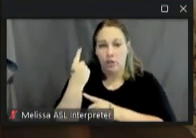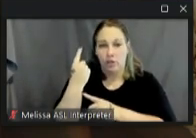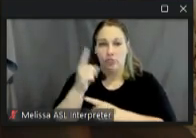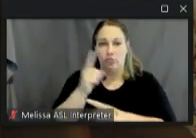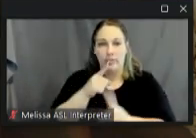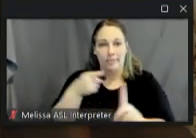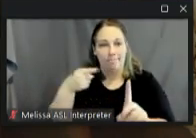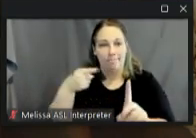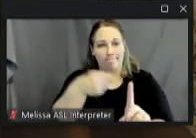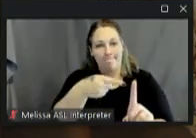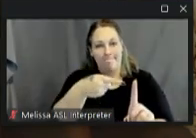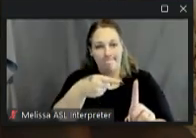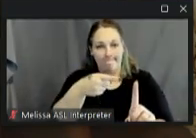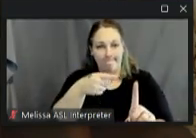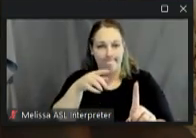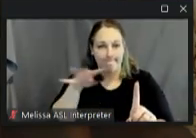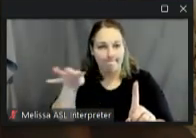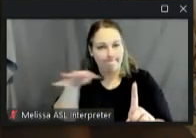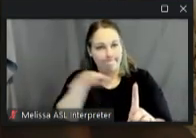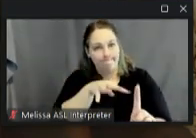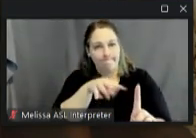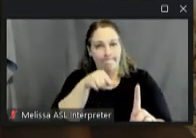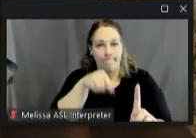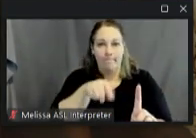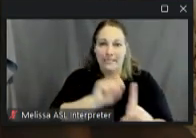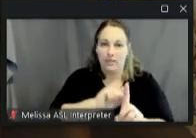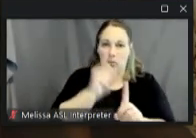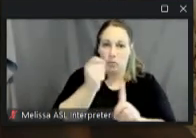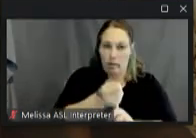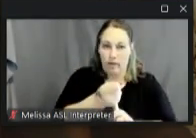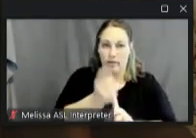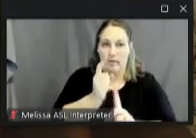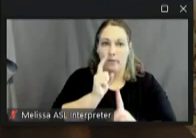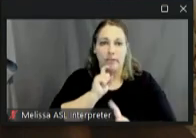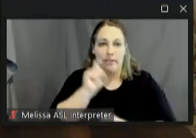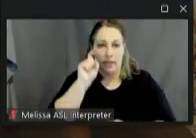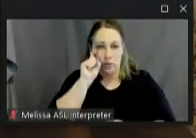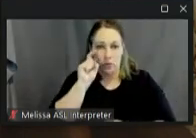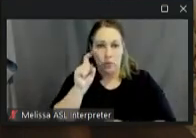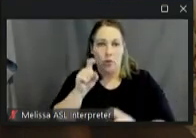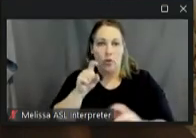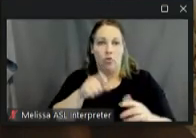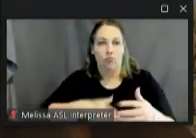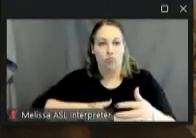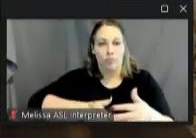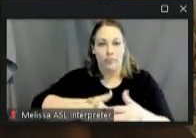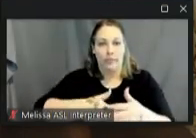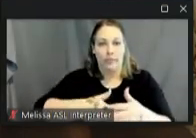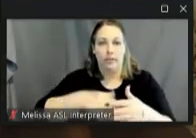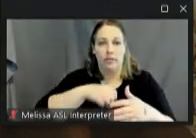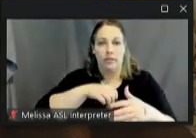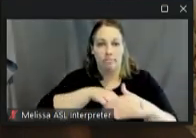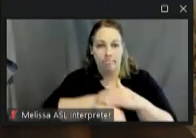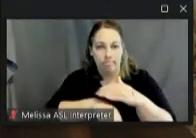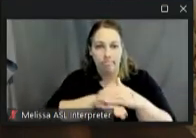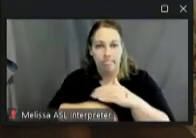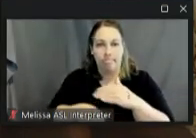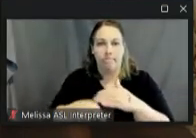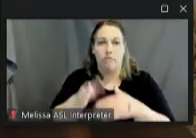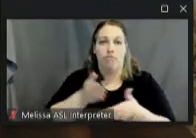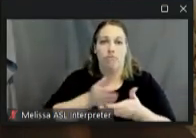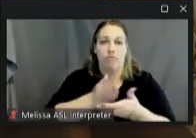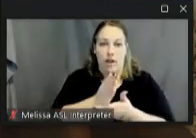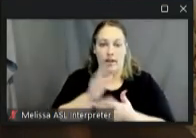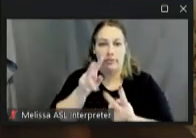y reproductivos en las dos esferas, en la esfera de salud pública y en el sistema